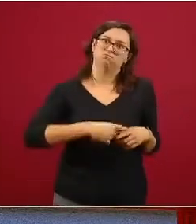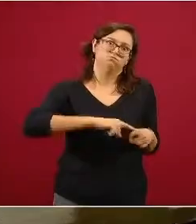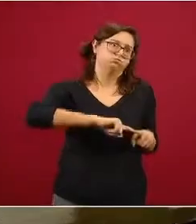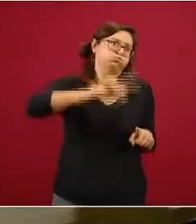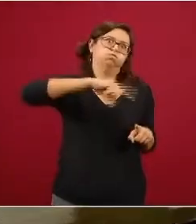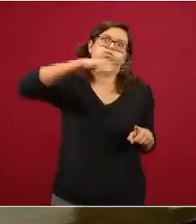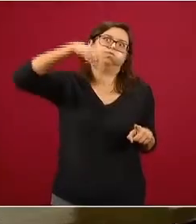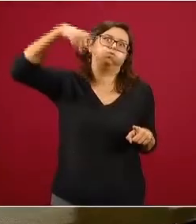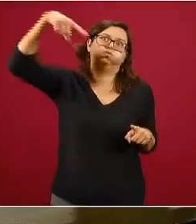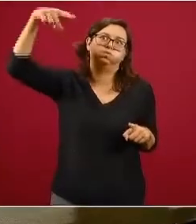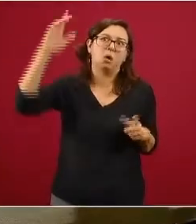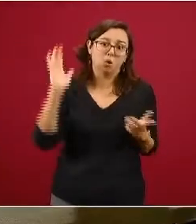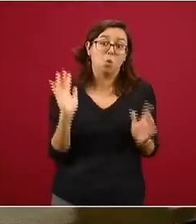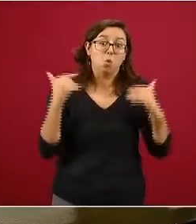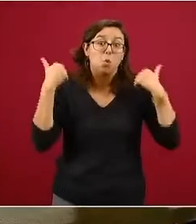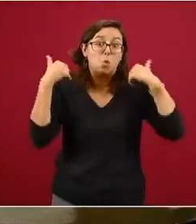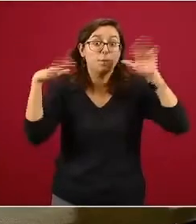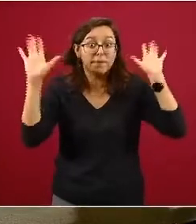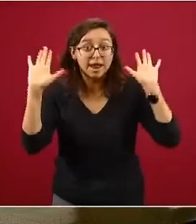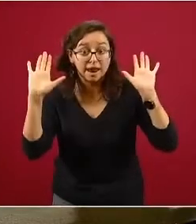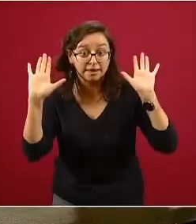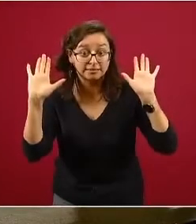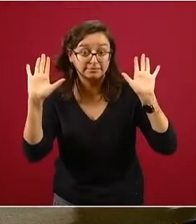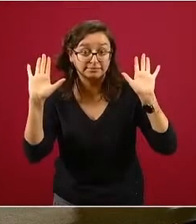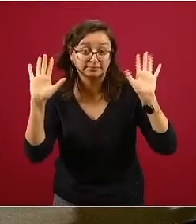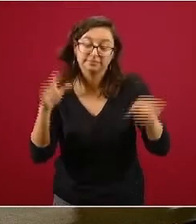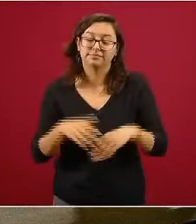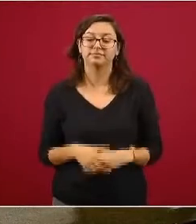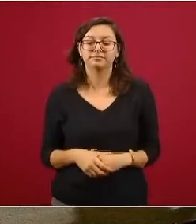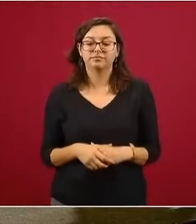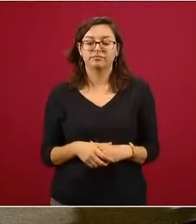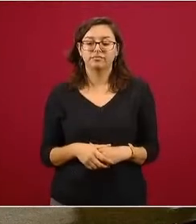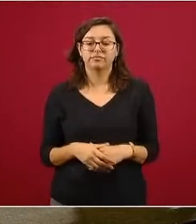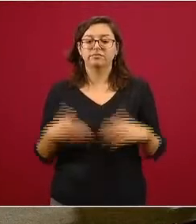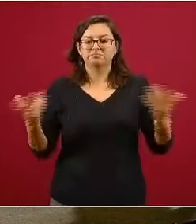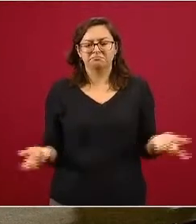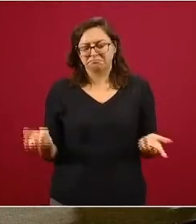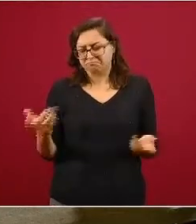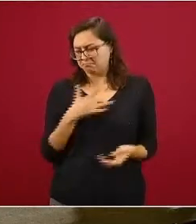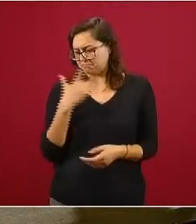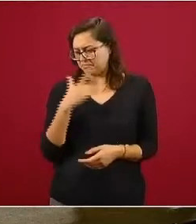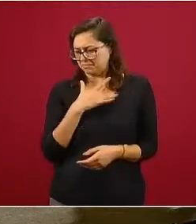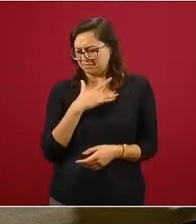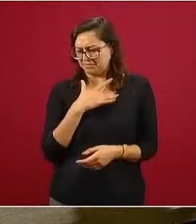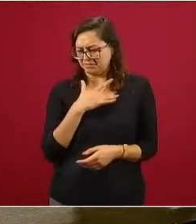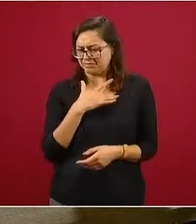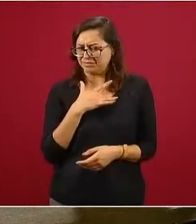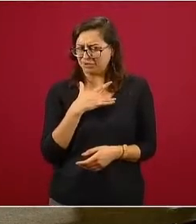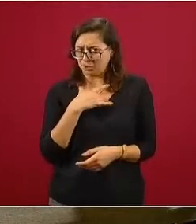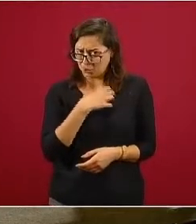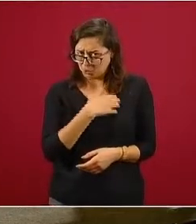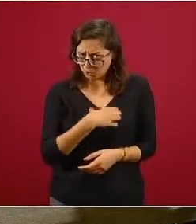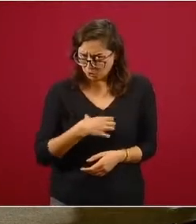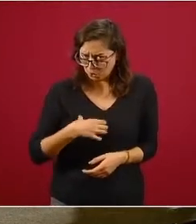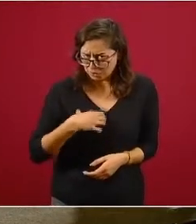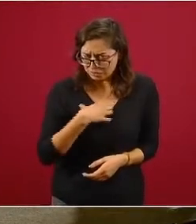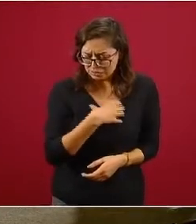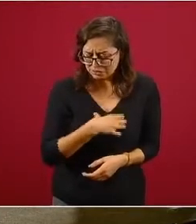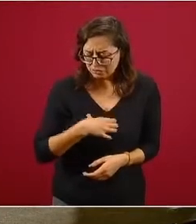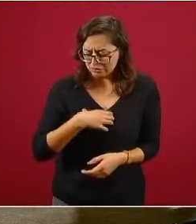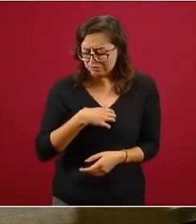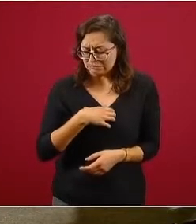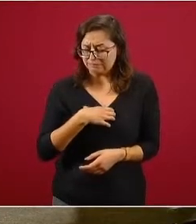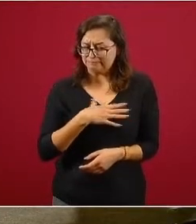también muchas veces. Entonces, la satisfacción, me parece casi grosero, obsceno, hablar de